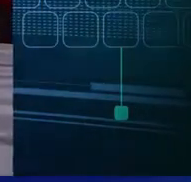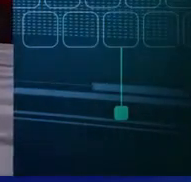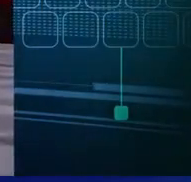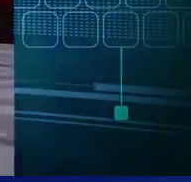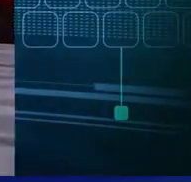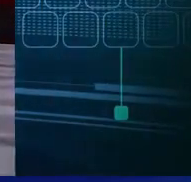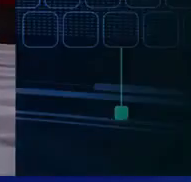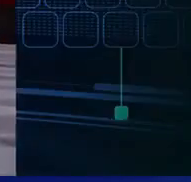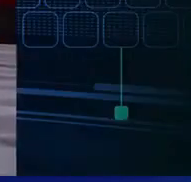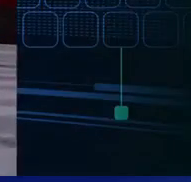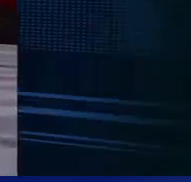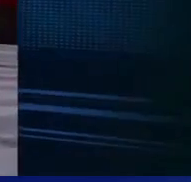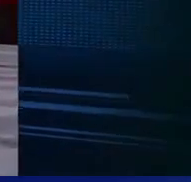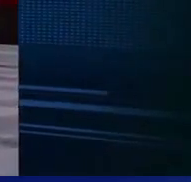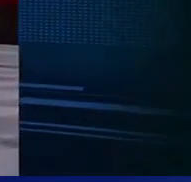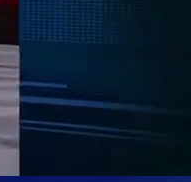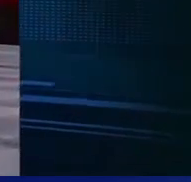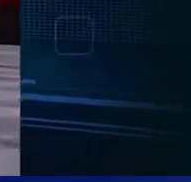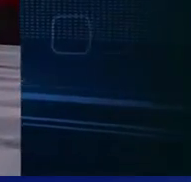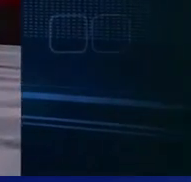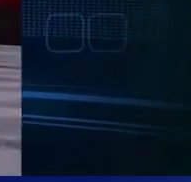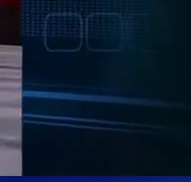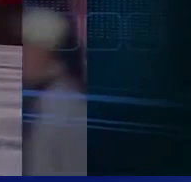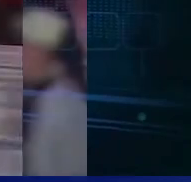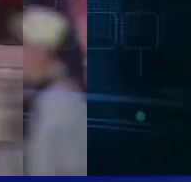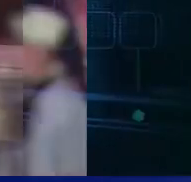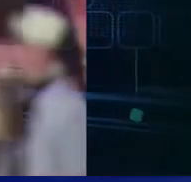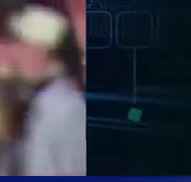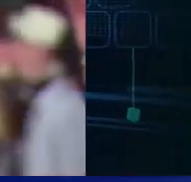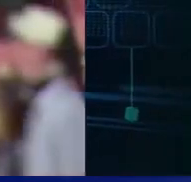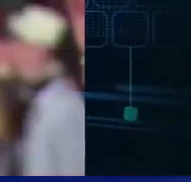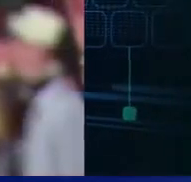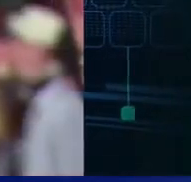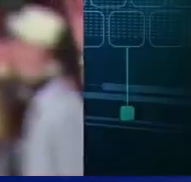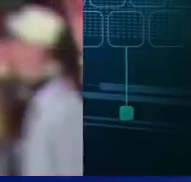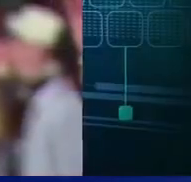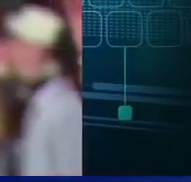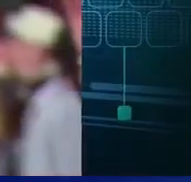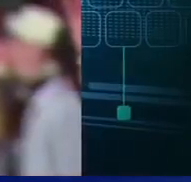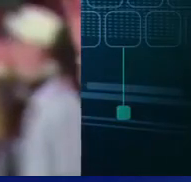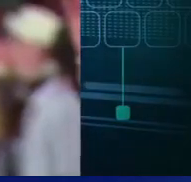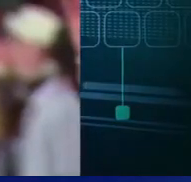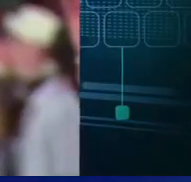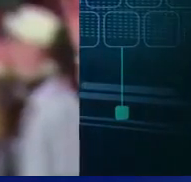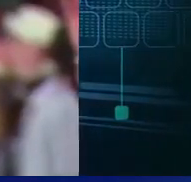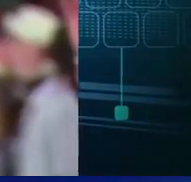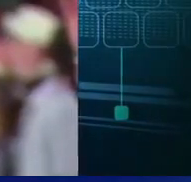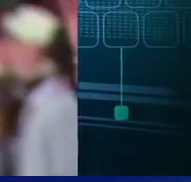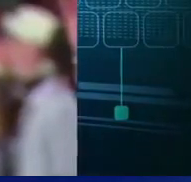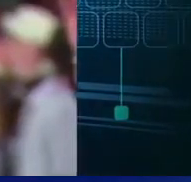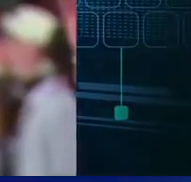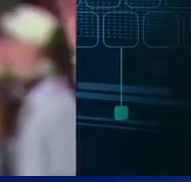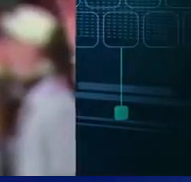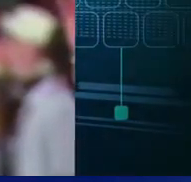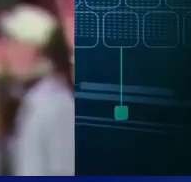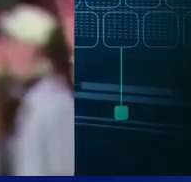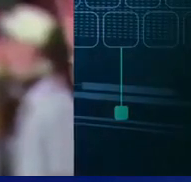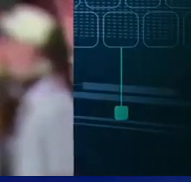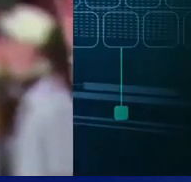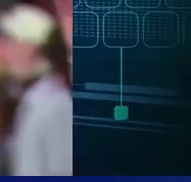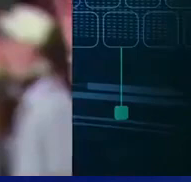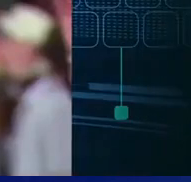bienvenidos bienvenidos vecinos de lima y del perú de parte del mundo porque tengo redes sociales nos vamos por todo el universo y justo lo que estamos observando